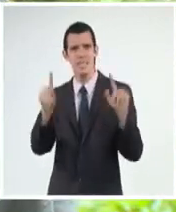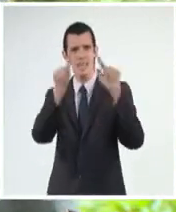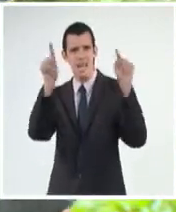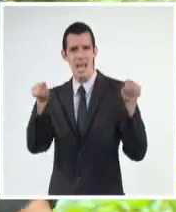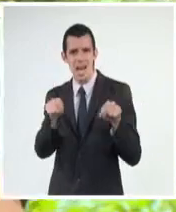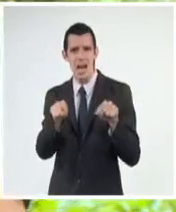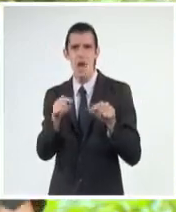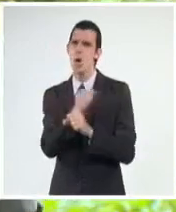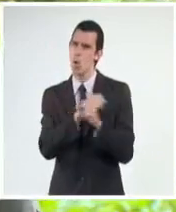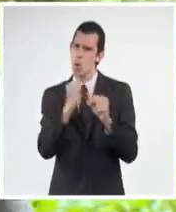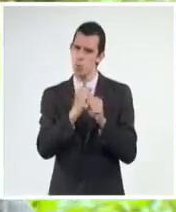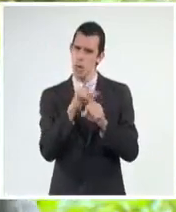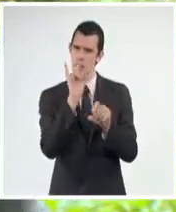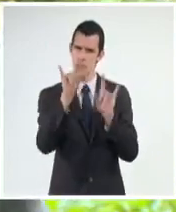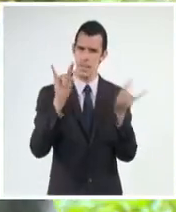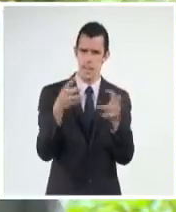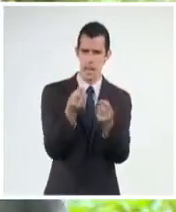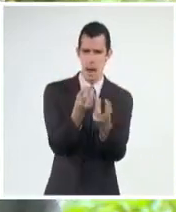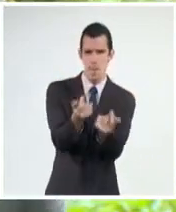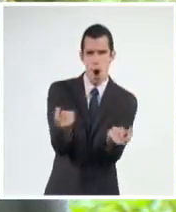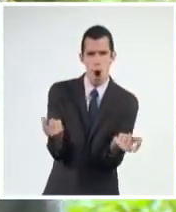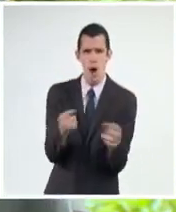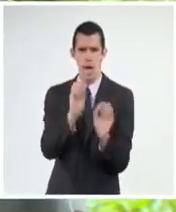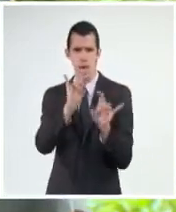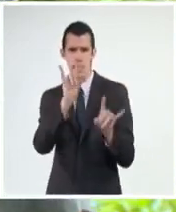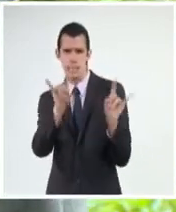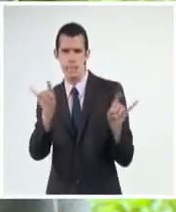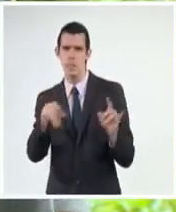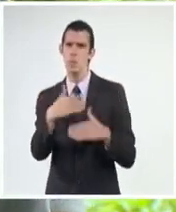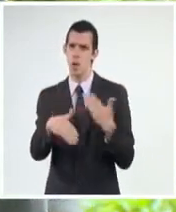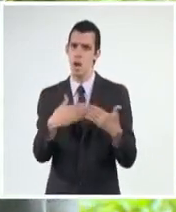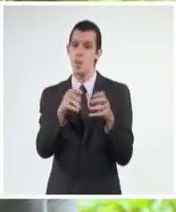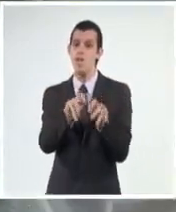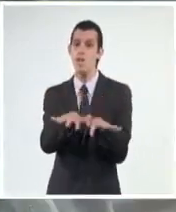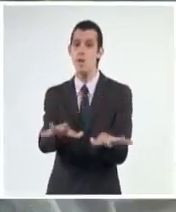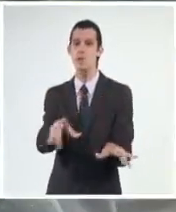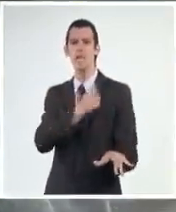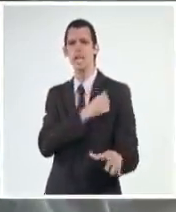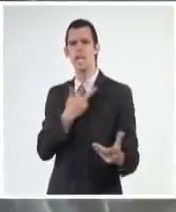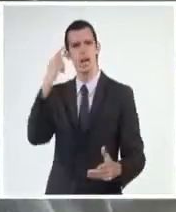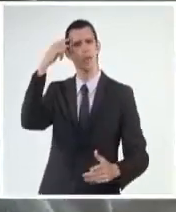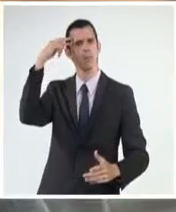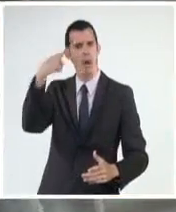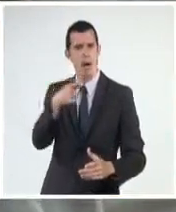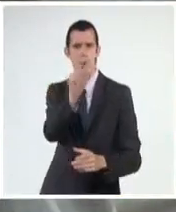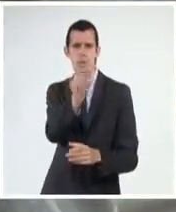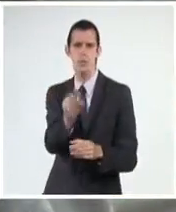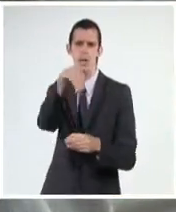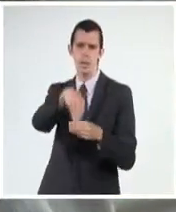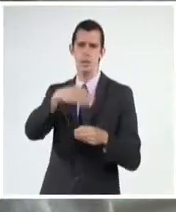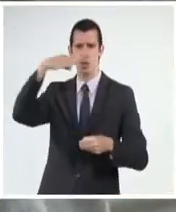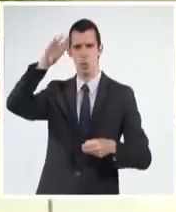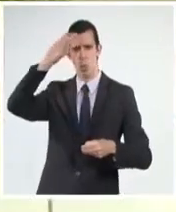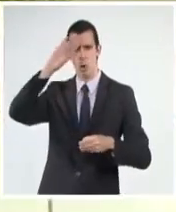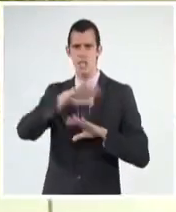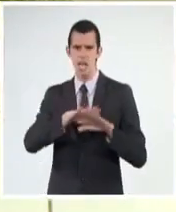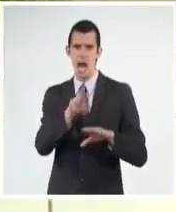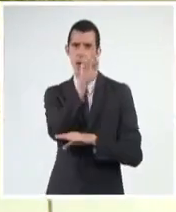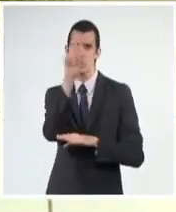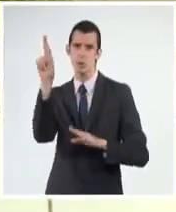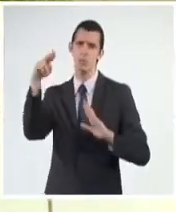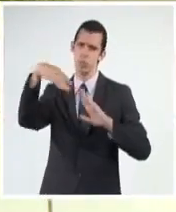de descarrilar nuestro proyecto revolucionario. Este tercer encuentro, con varios